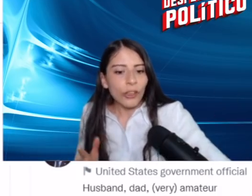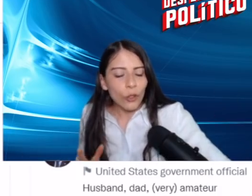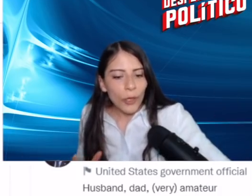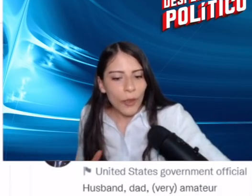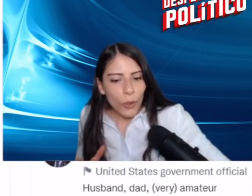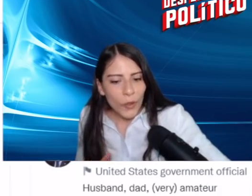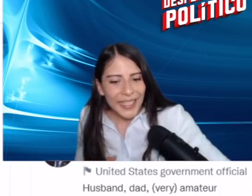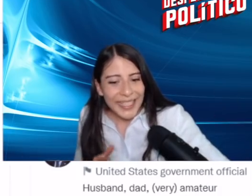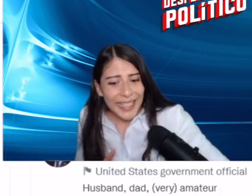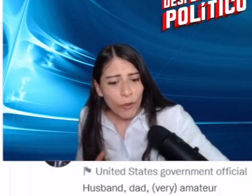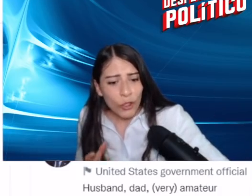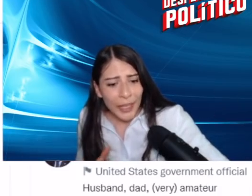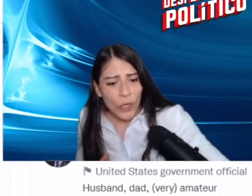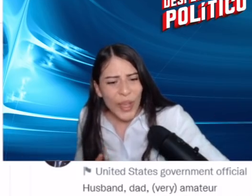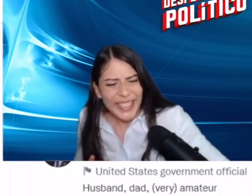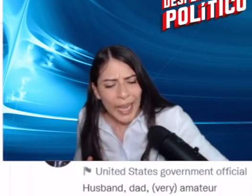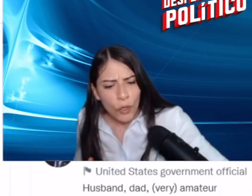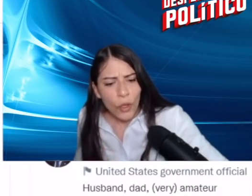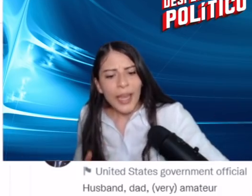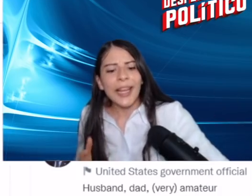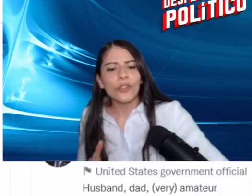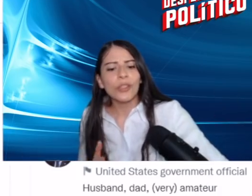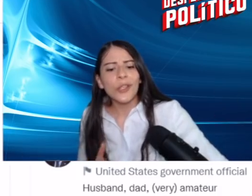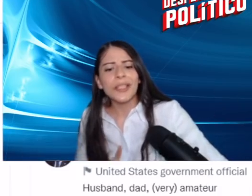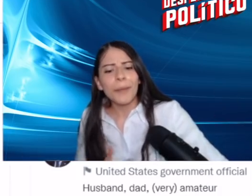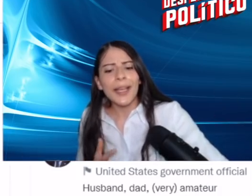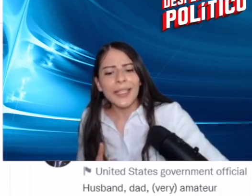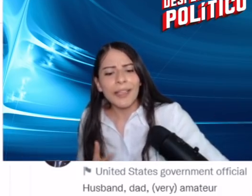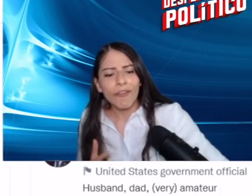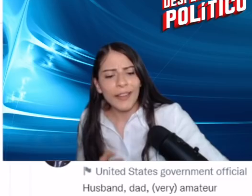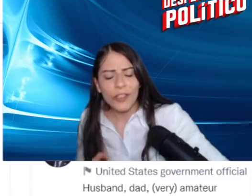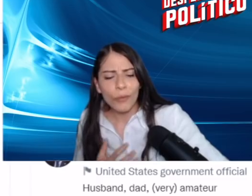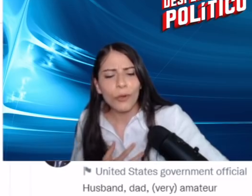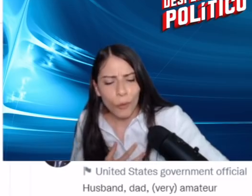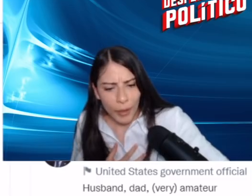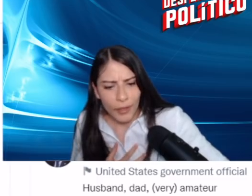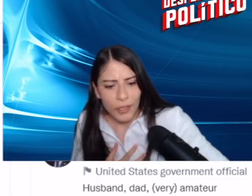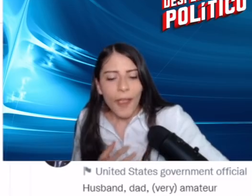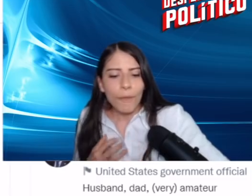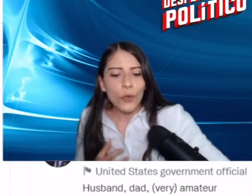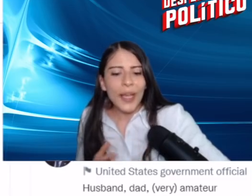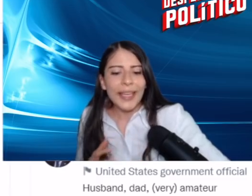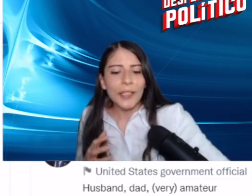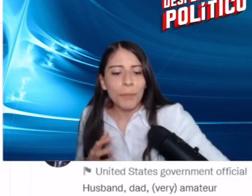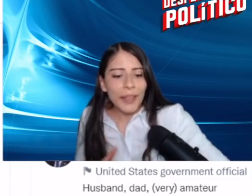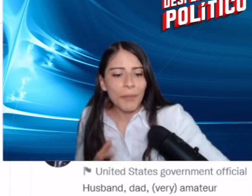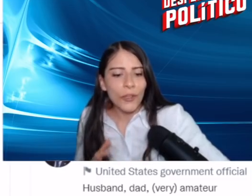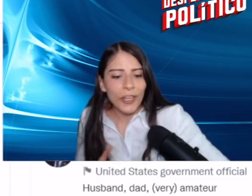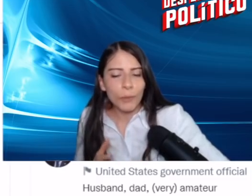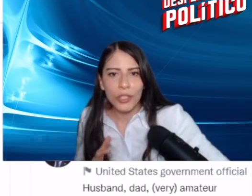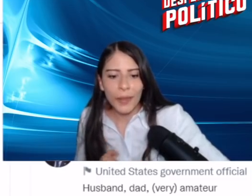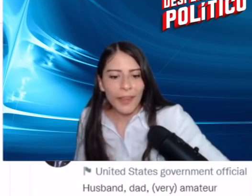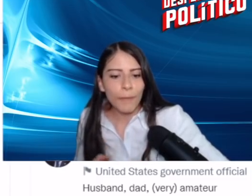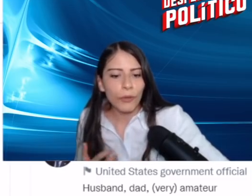El alto número de periodistas asesinados en México este año y las continuas amenazas que enfrentan son preocupantes. Me uno a quienes piden